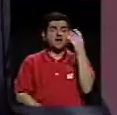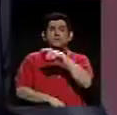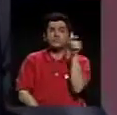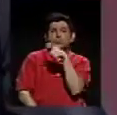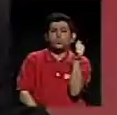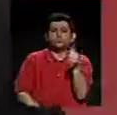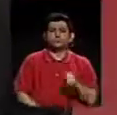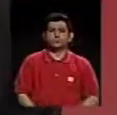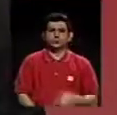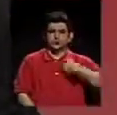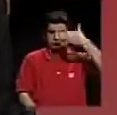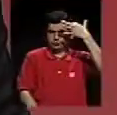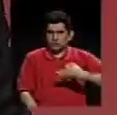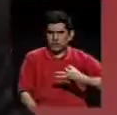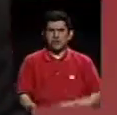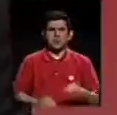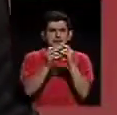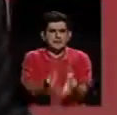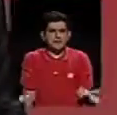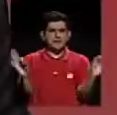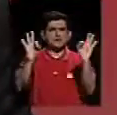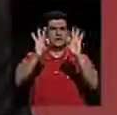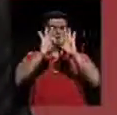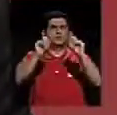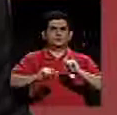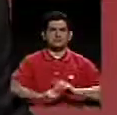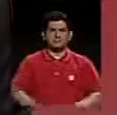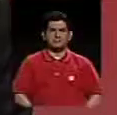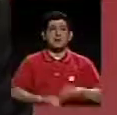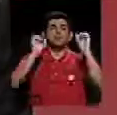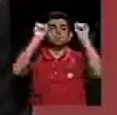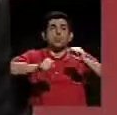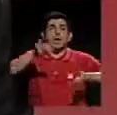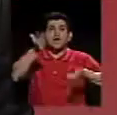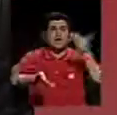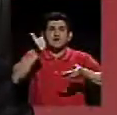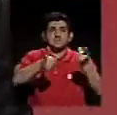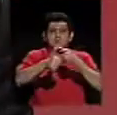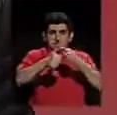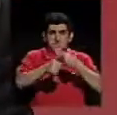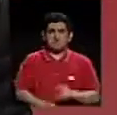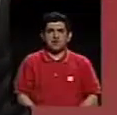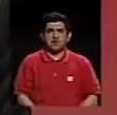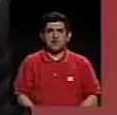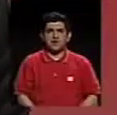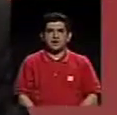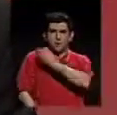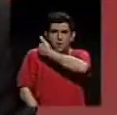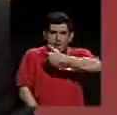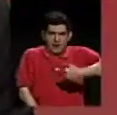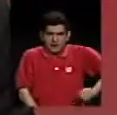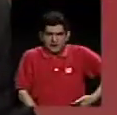meses? A mí me parece que el más importante podría ser, en primer lugar, el nombrar el presidente de la Corte